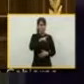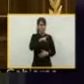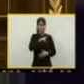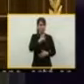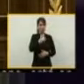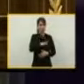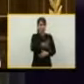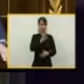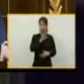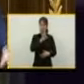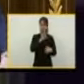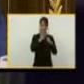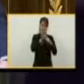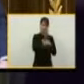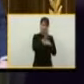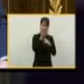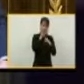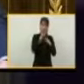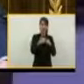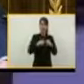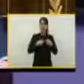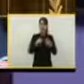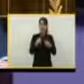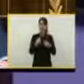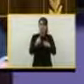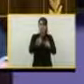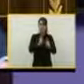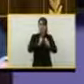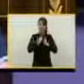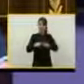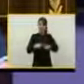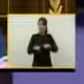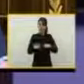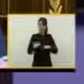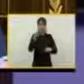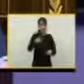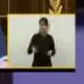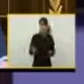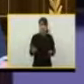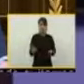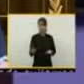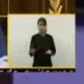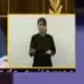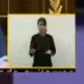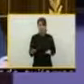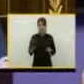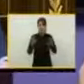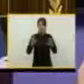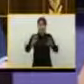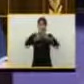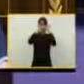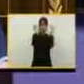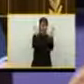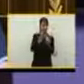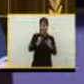sabes de laboral, facendo a contratación temporal a causal, que xa non faga falla unha causa para facer un contrato temporal. A ti te